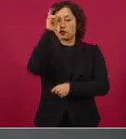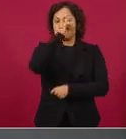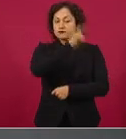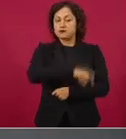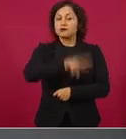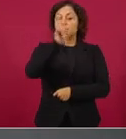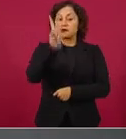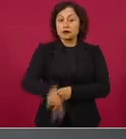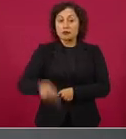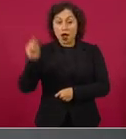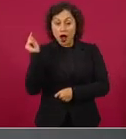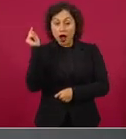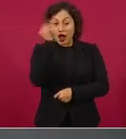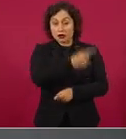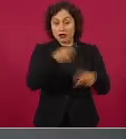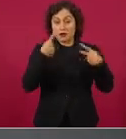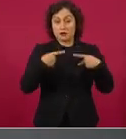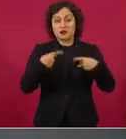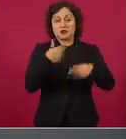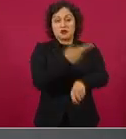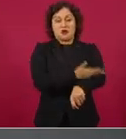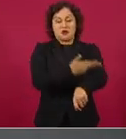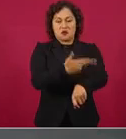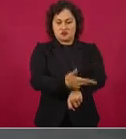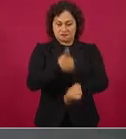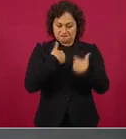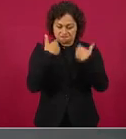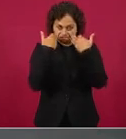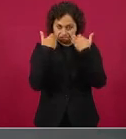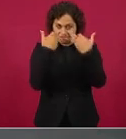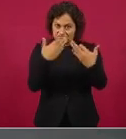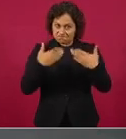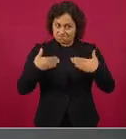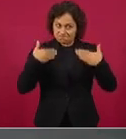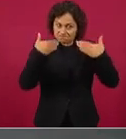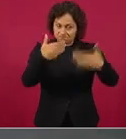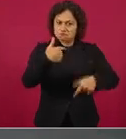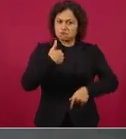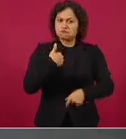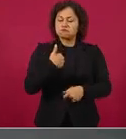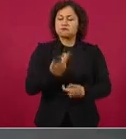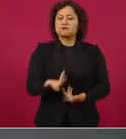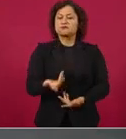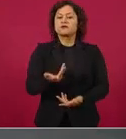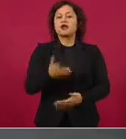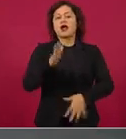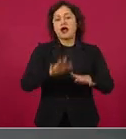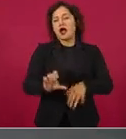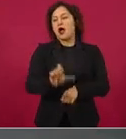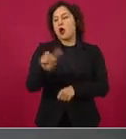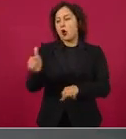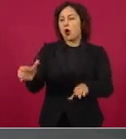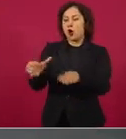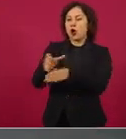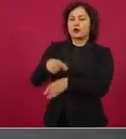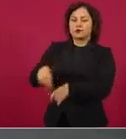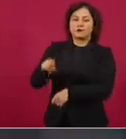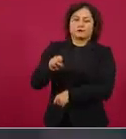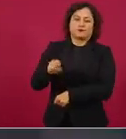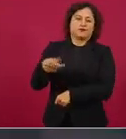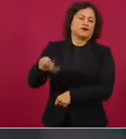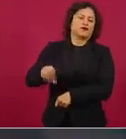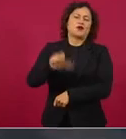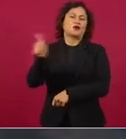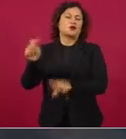muy honesta, metería las manos al fuego por ellos, y hay gente que sí han sido los vivales, pero no están en materia de migración.